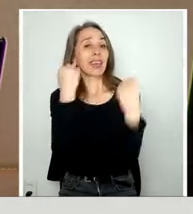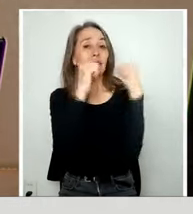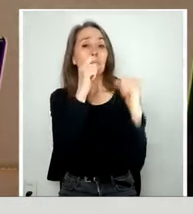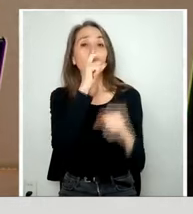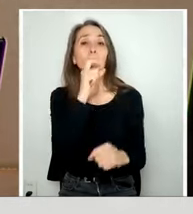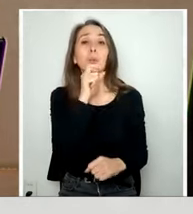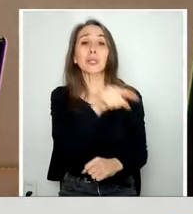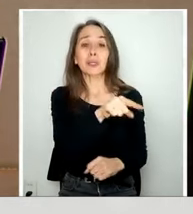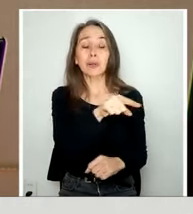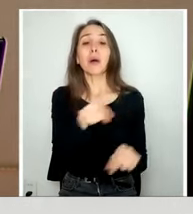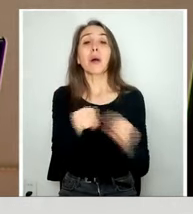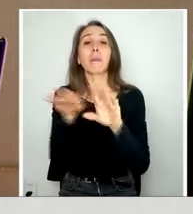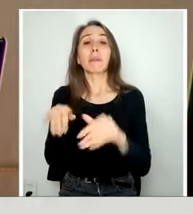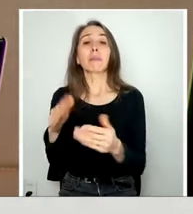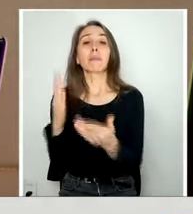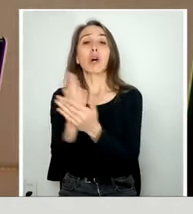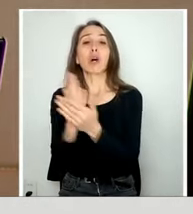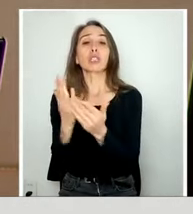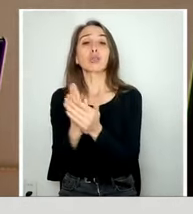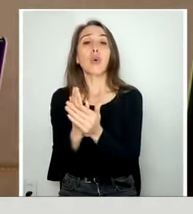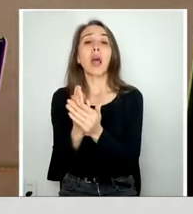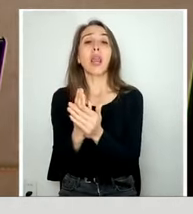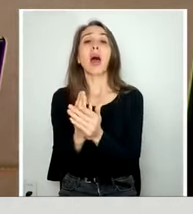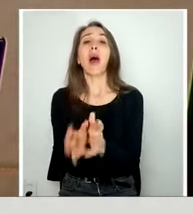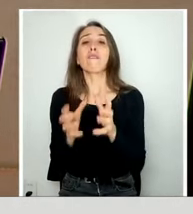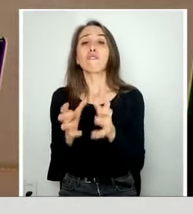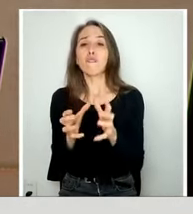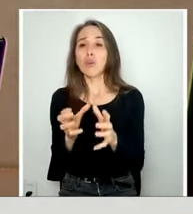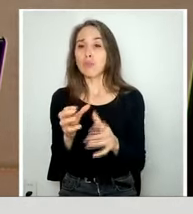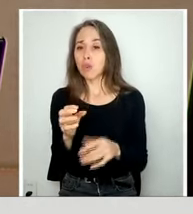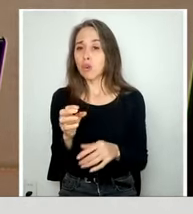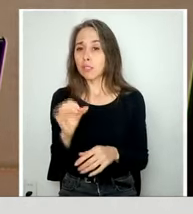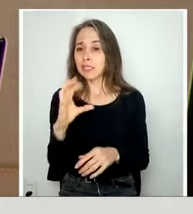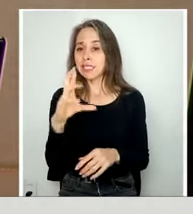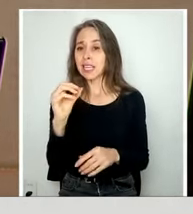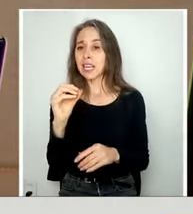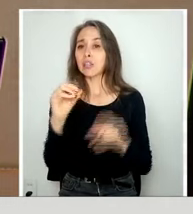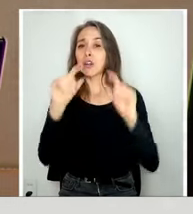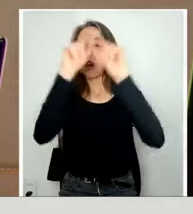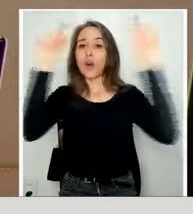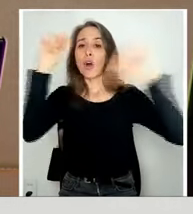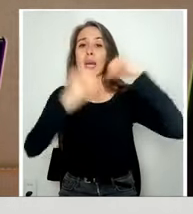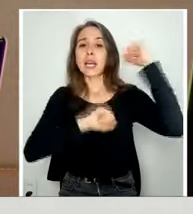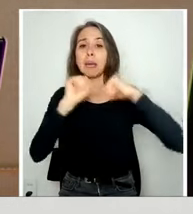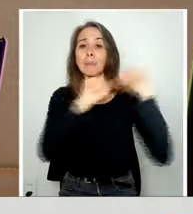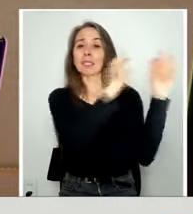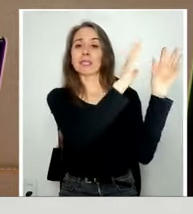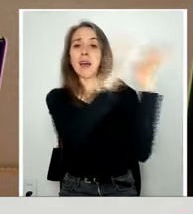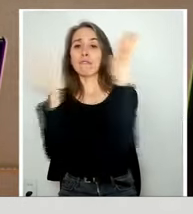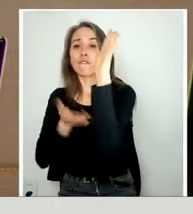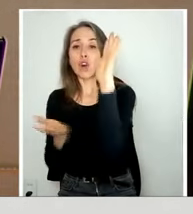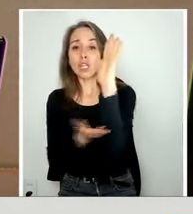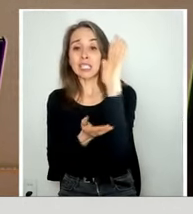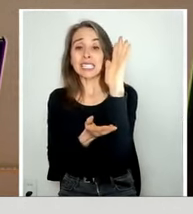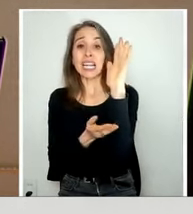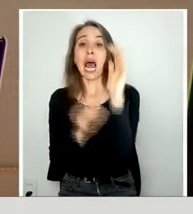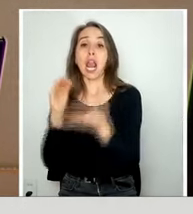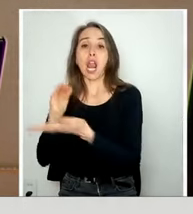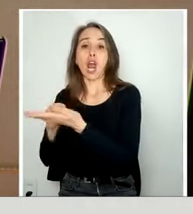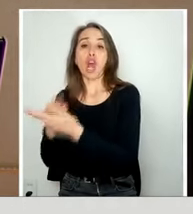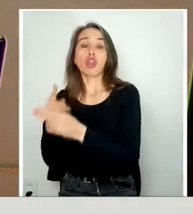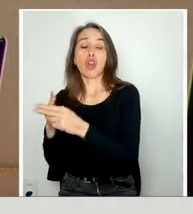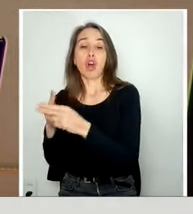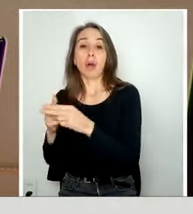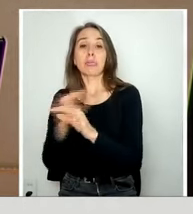pasa con la escuela de fútbol de celco que también lleva el nombre de la gran empresa forestal pero no recibe ningún aporte de